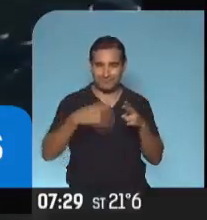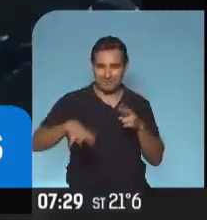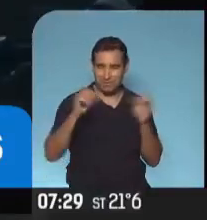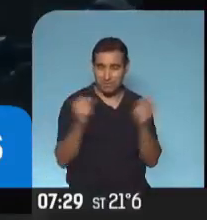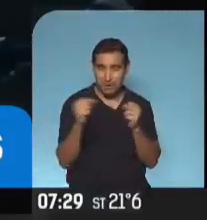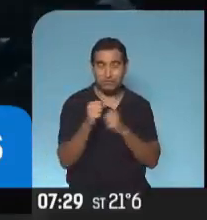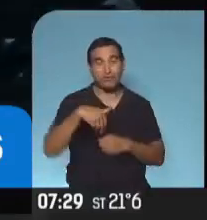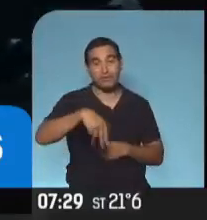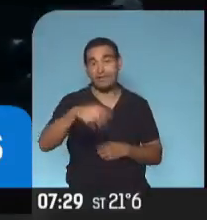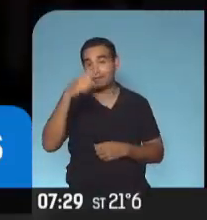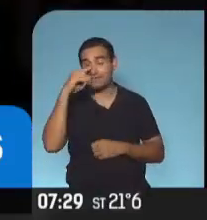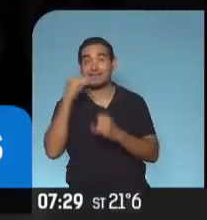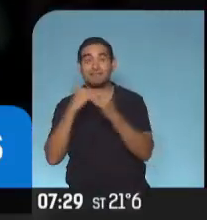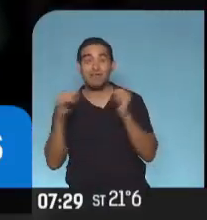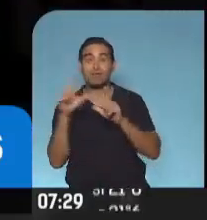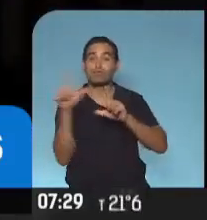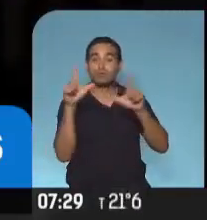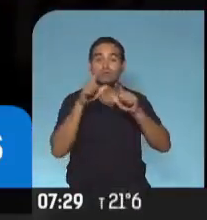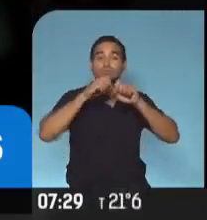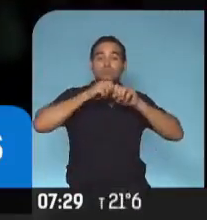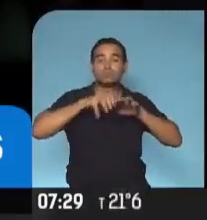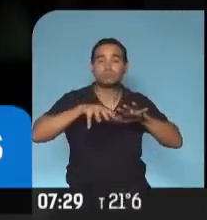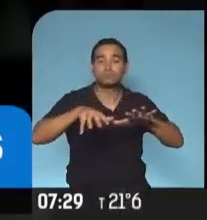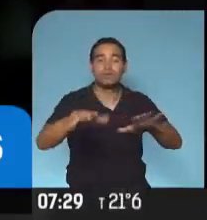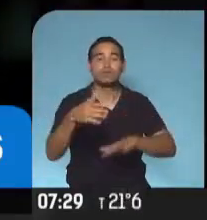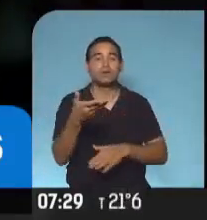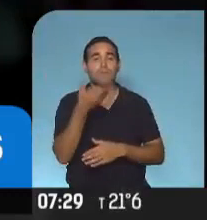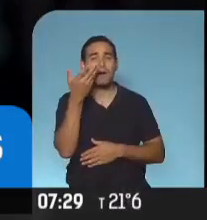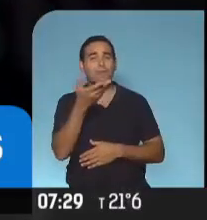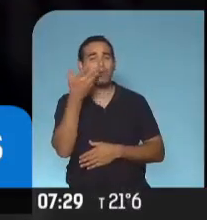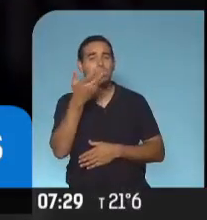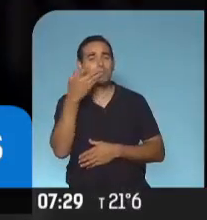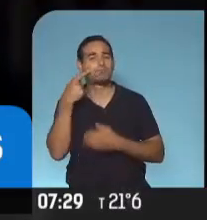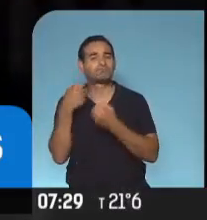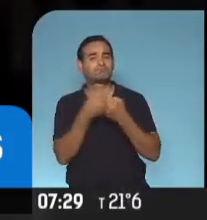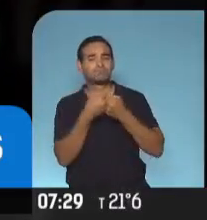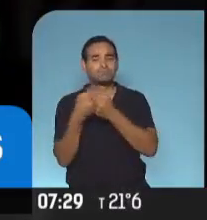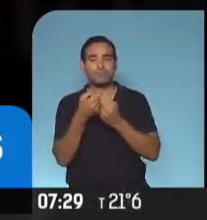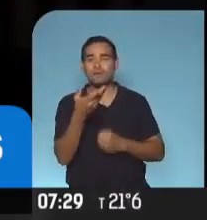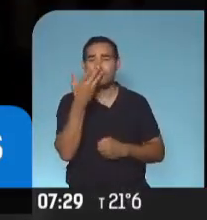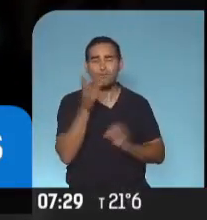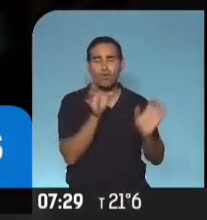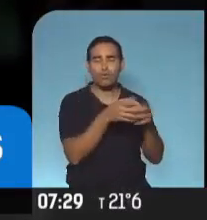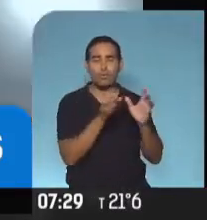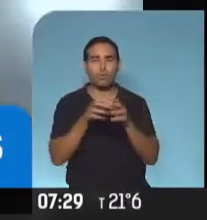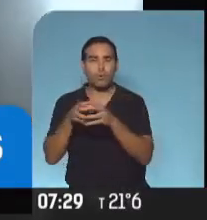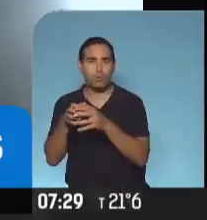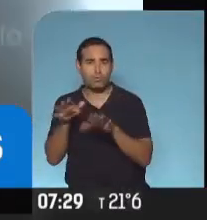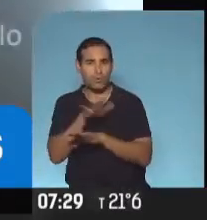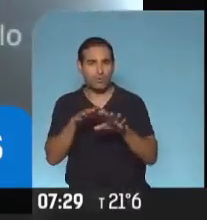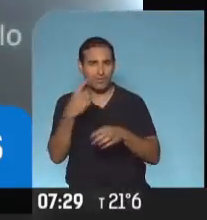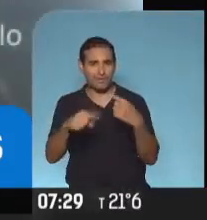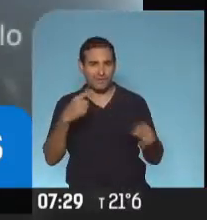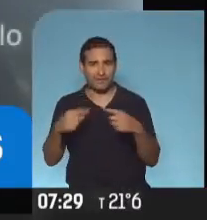a difundir a través de los medios de comunicación el discurso consensuado, aunque distintos organismos también que no